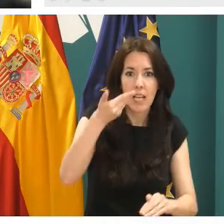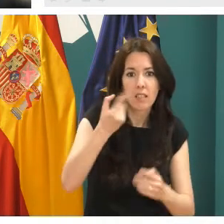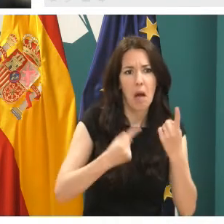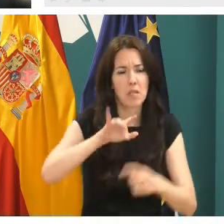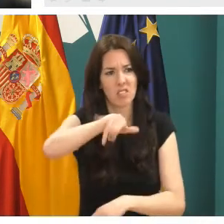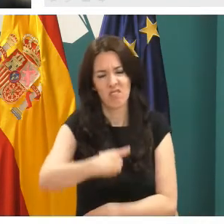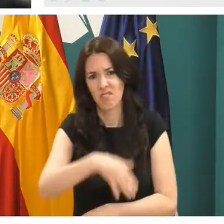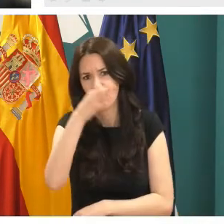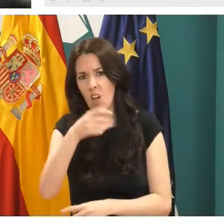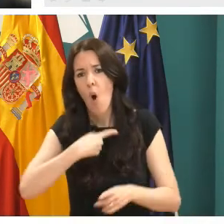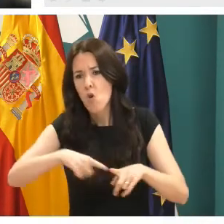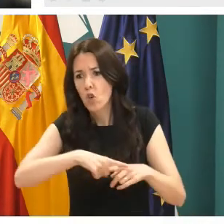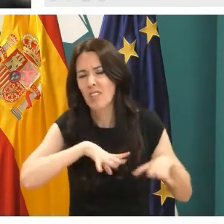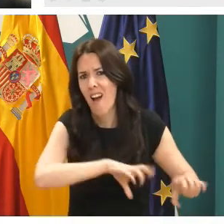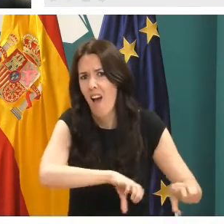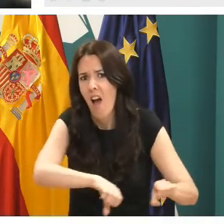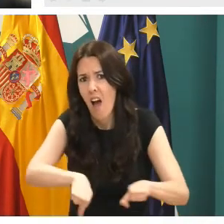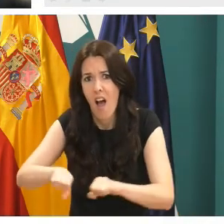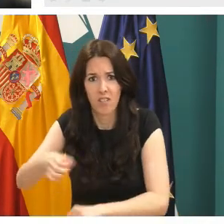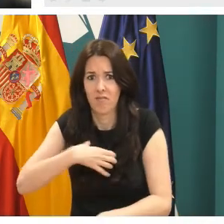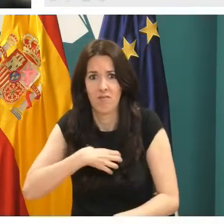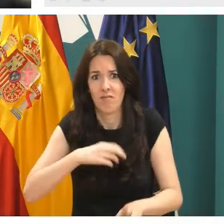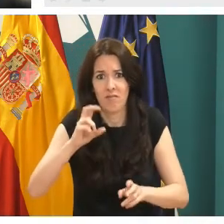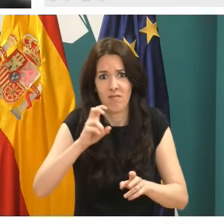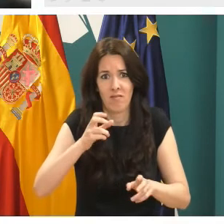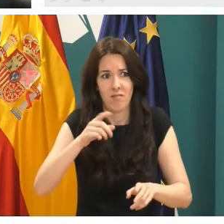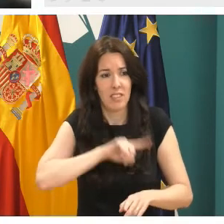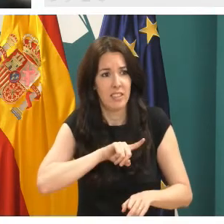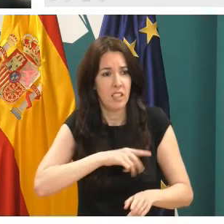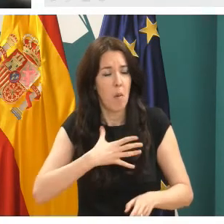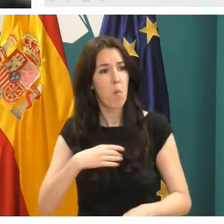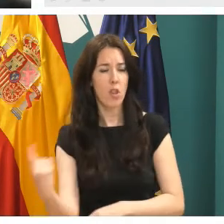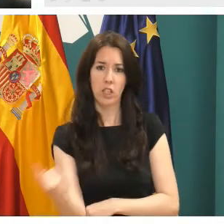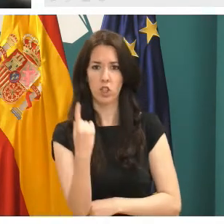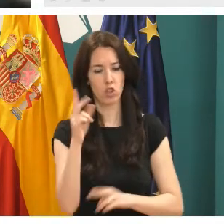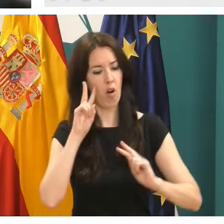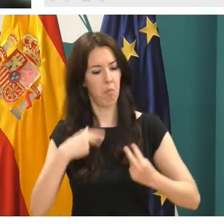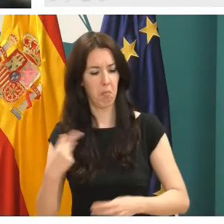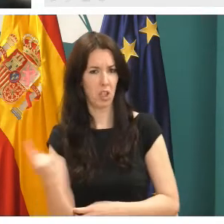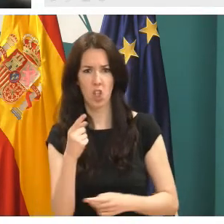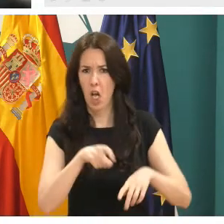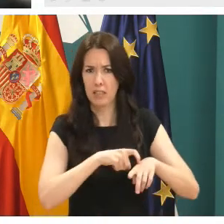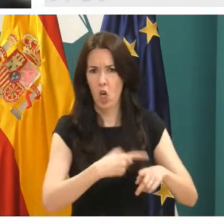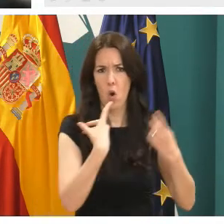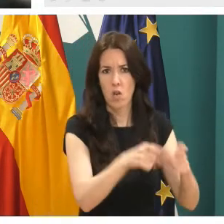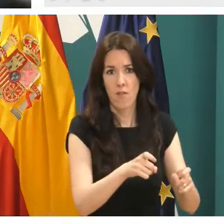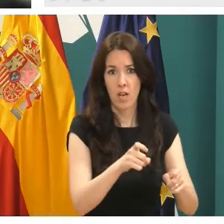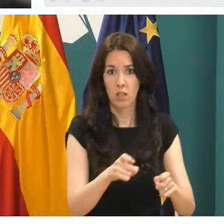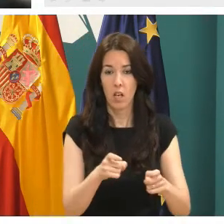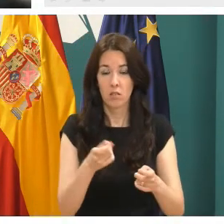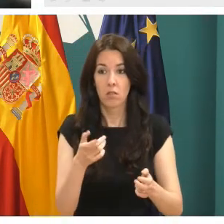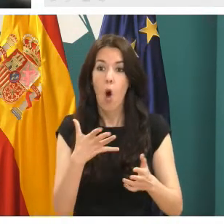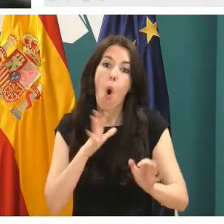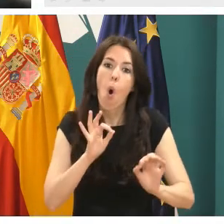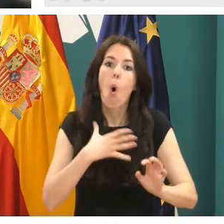y a veces tiene tantas cosas que ya siente que puede marchar solo y está muy bien. Y en otros momentos va a volver. Y